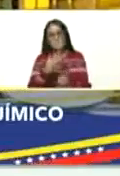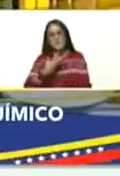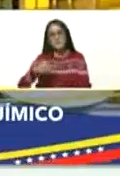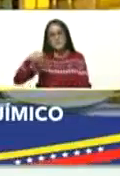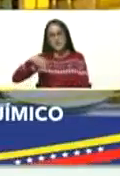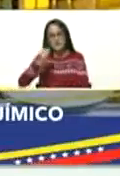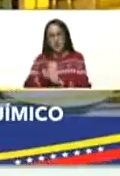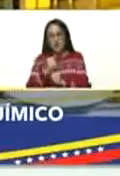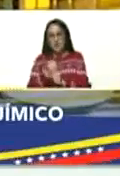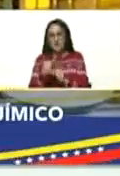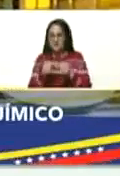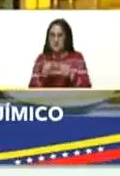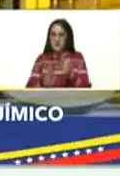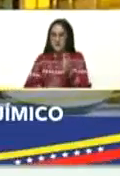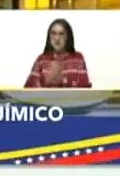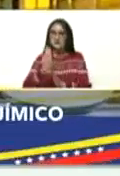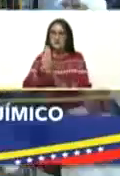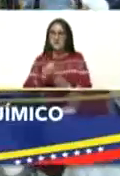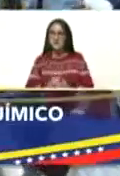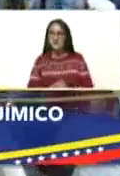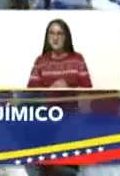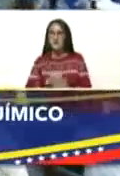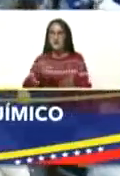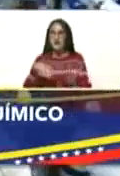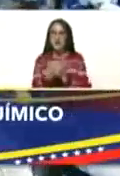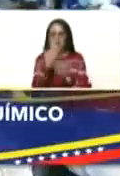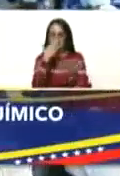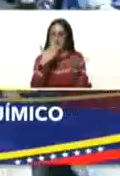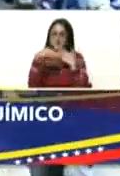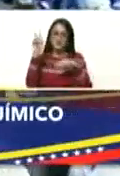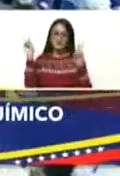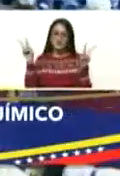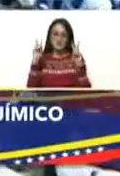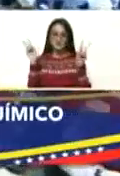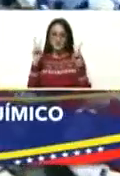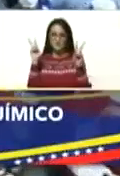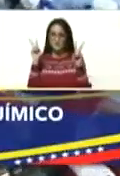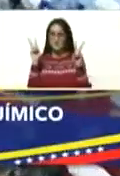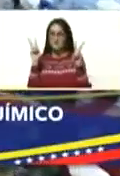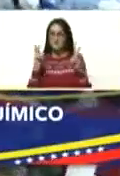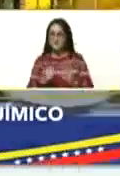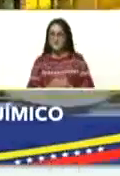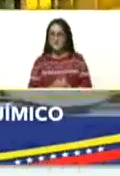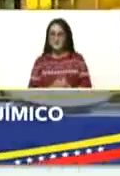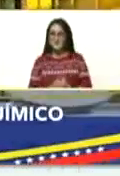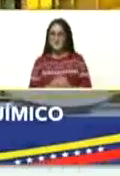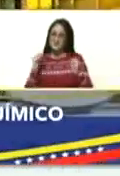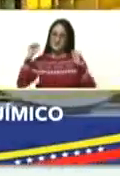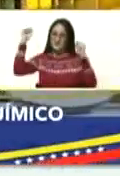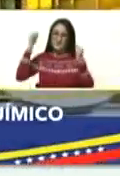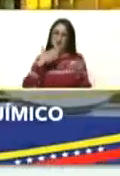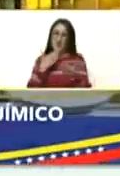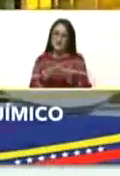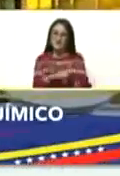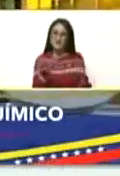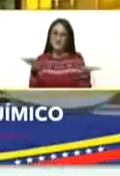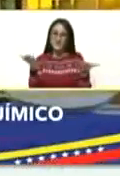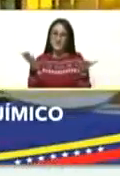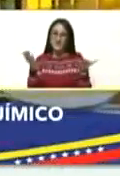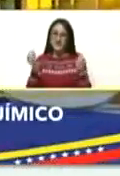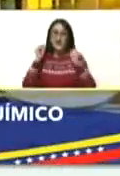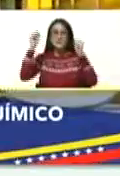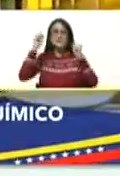obrero para seguir avanzando. ¡Hasta la victoria siempre! ¡Venceremos! Muchas gracias. ¡Que vivan